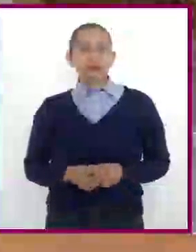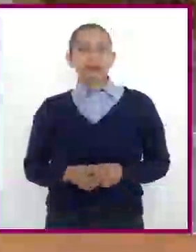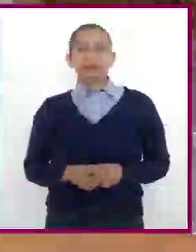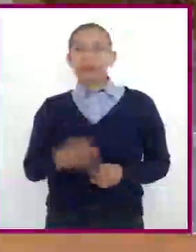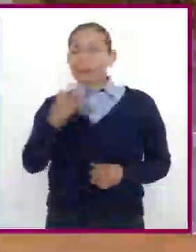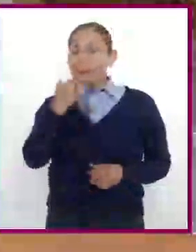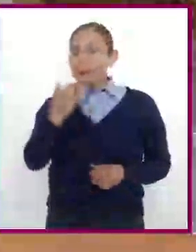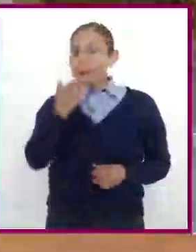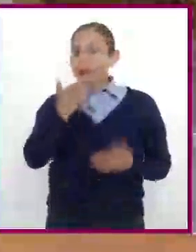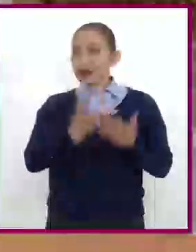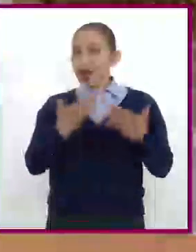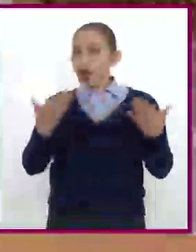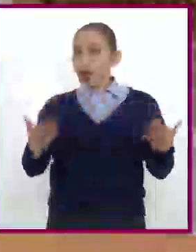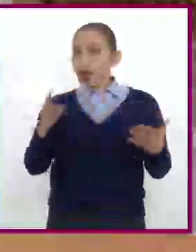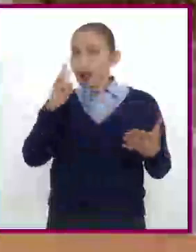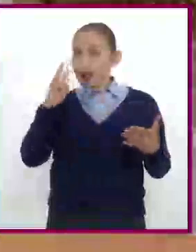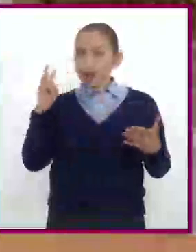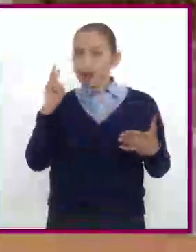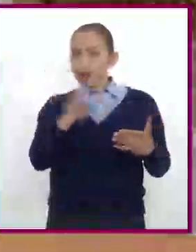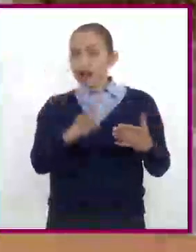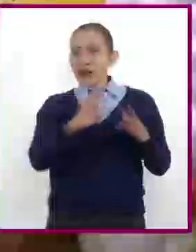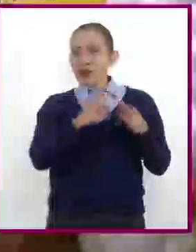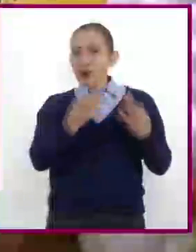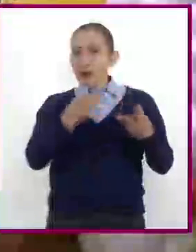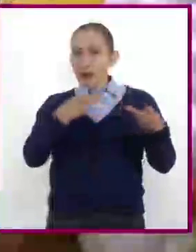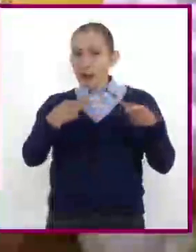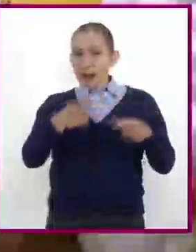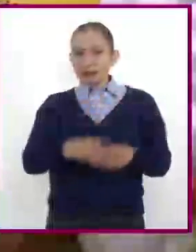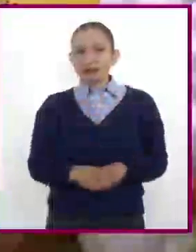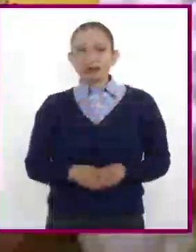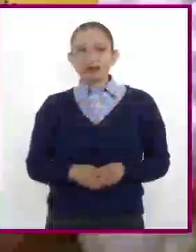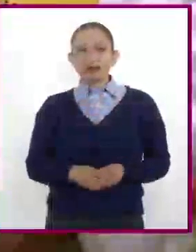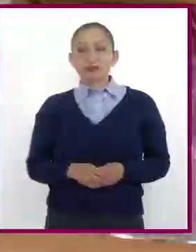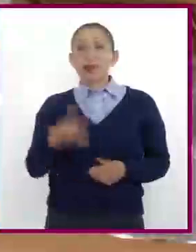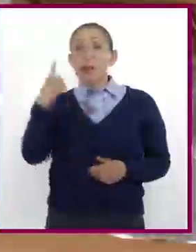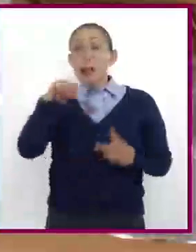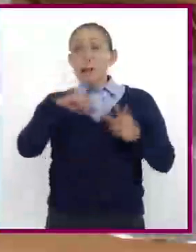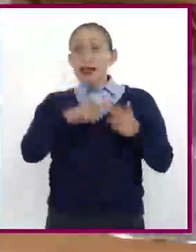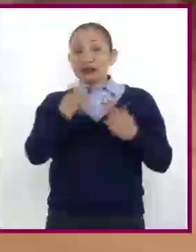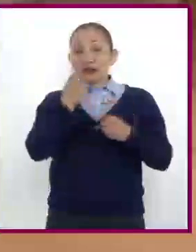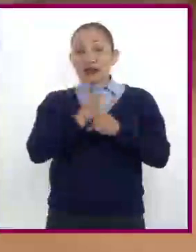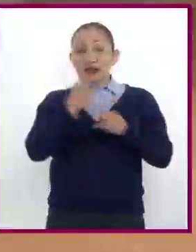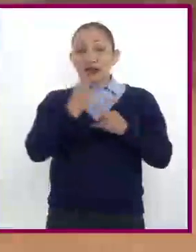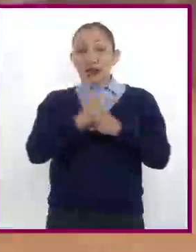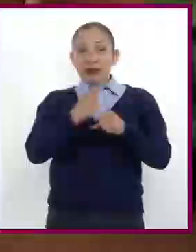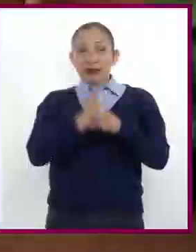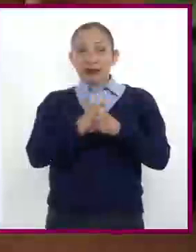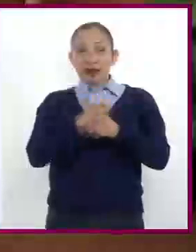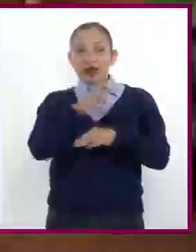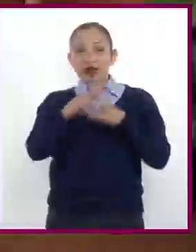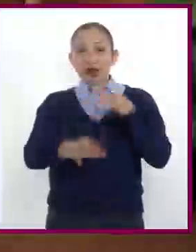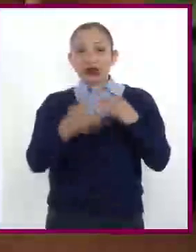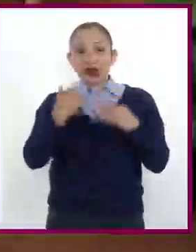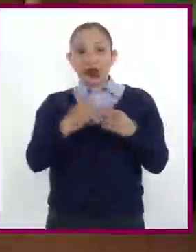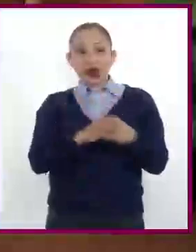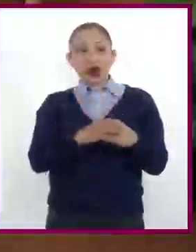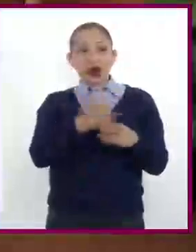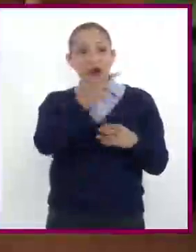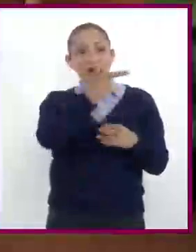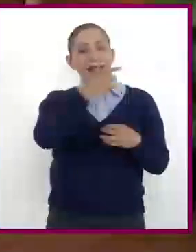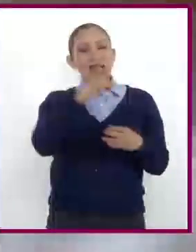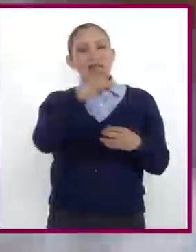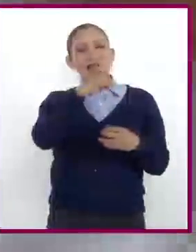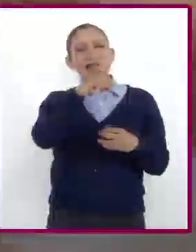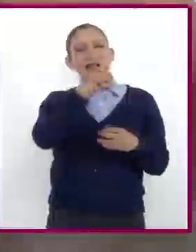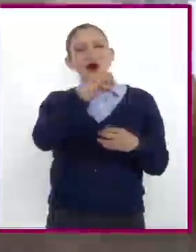Muy bien, ahora vamos a ver el modo de preparación. Para comenzar, marinamos los ingredientes con la salsa del género